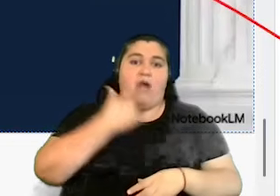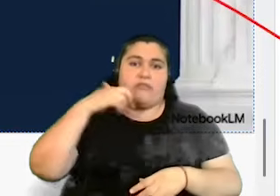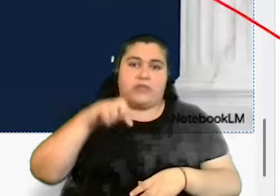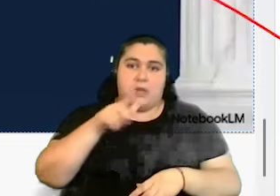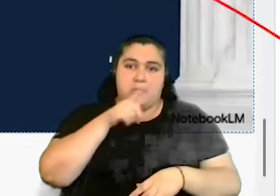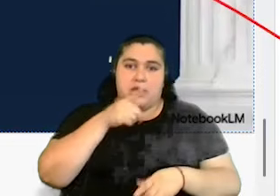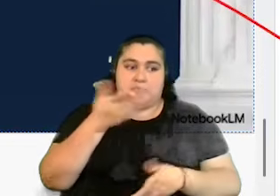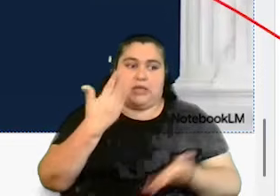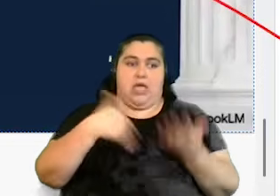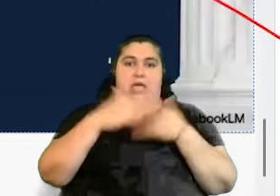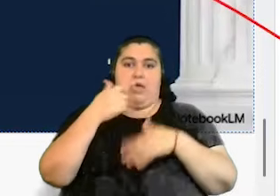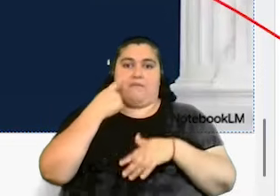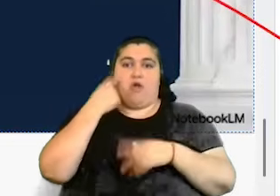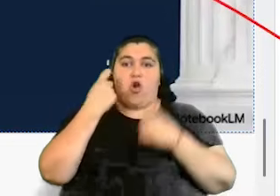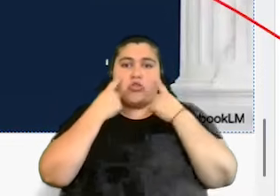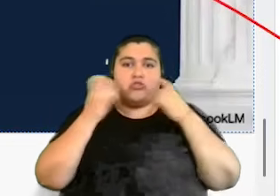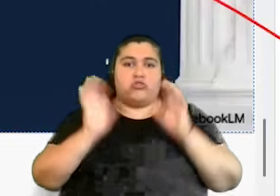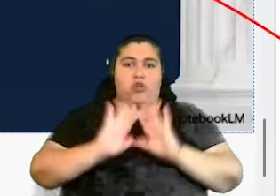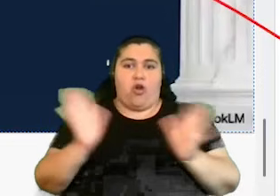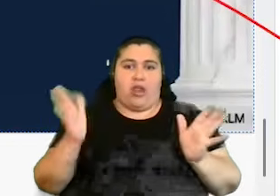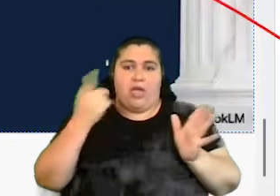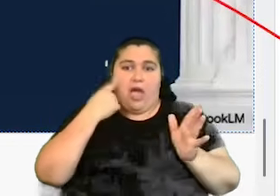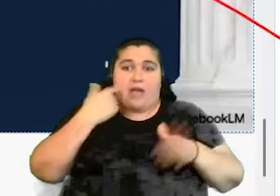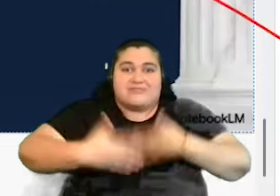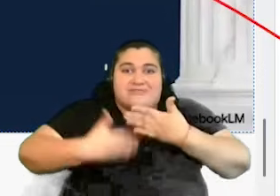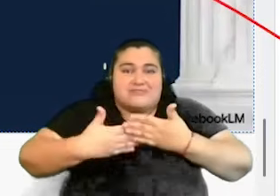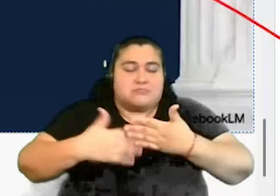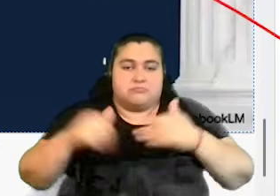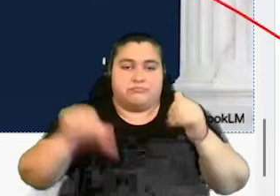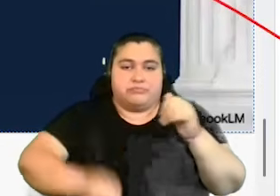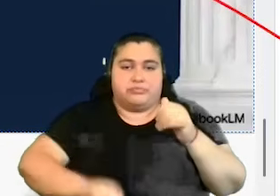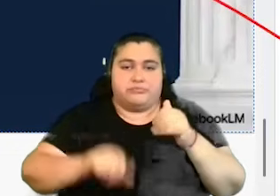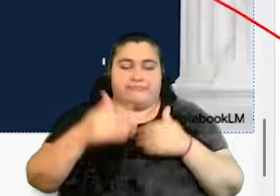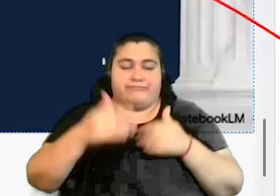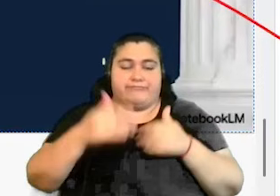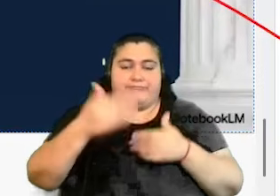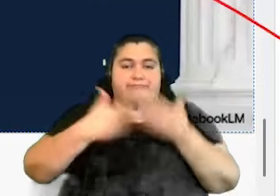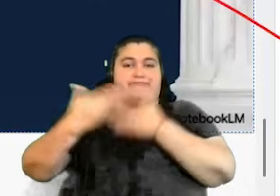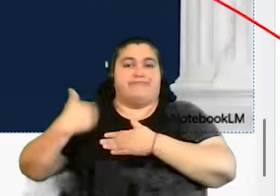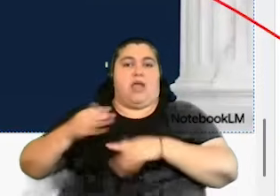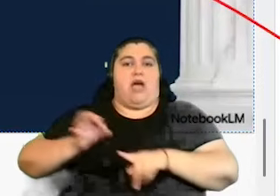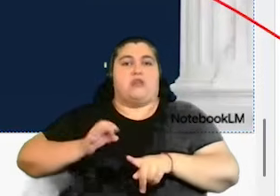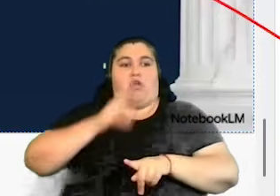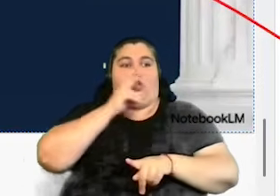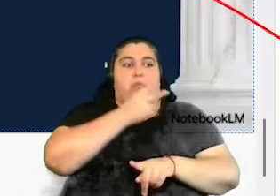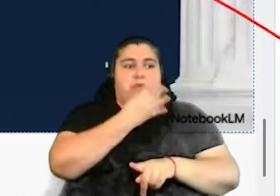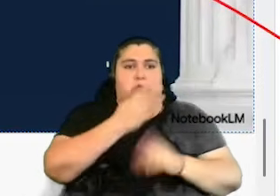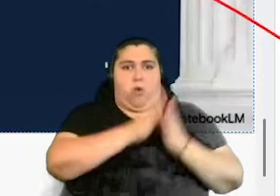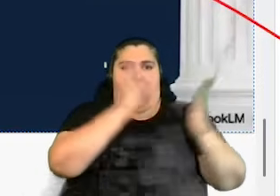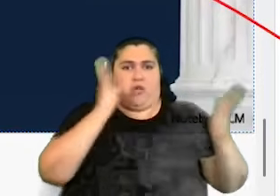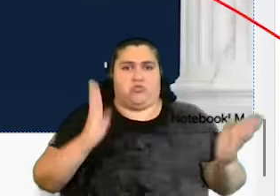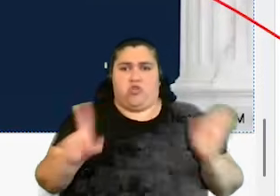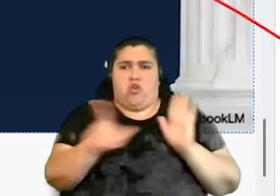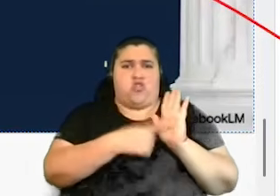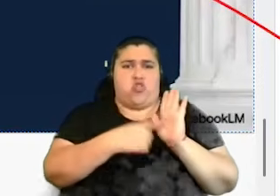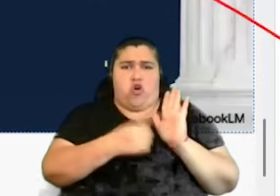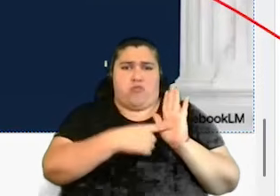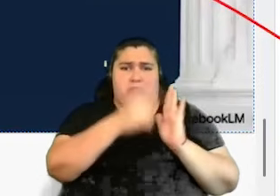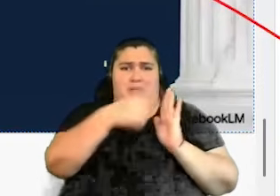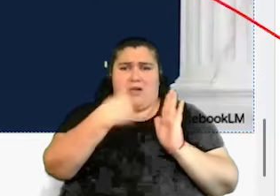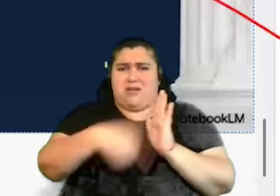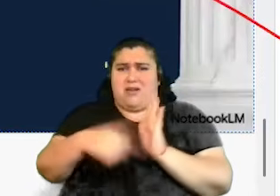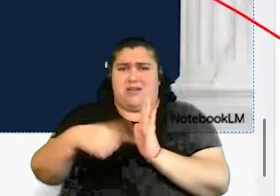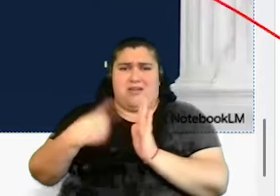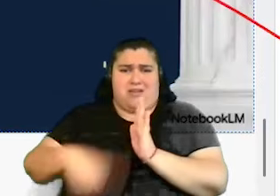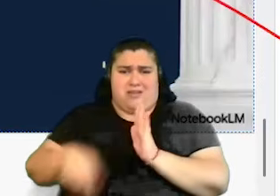todos los controles. Ya durante el año 2024 se bajaron un montón de normativas que eran cruces